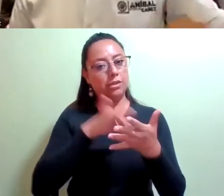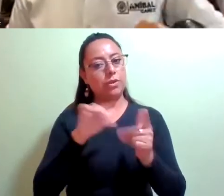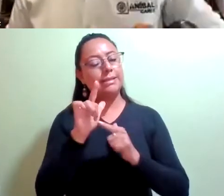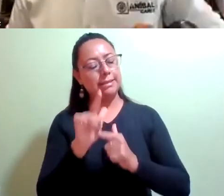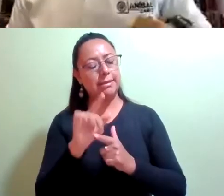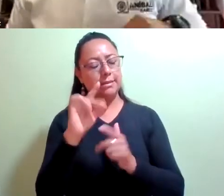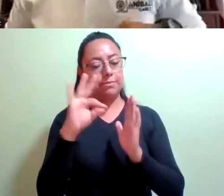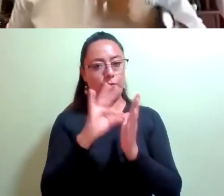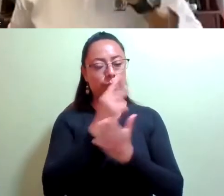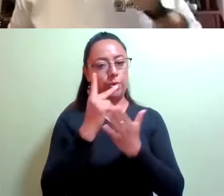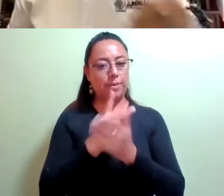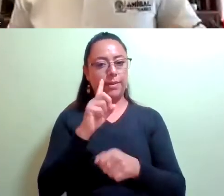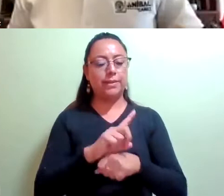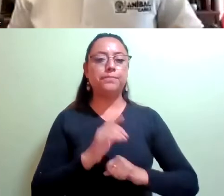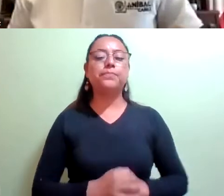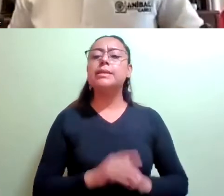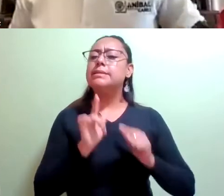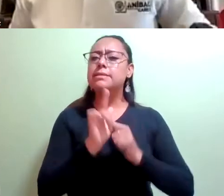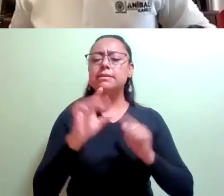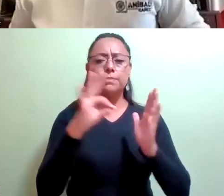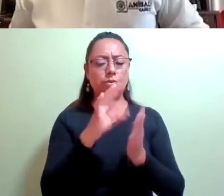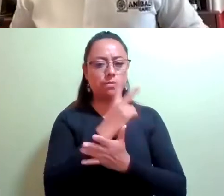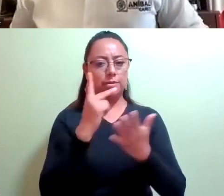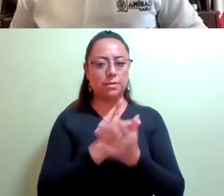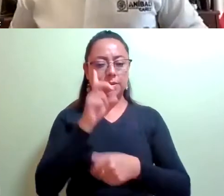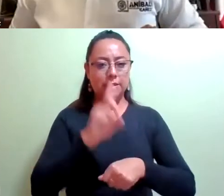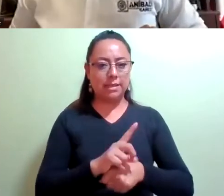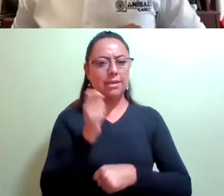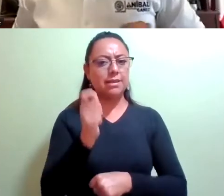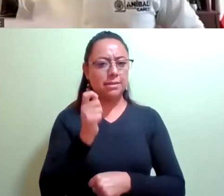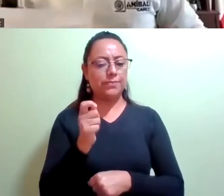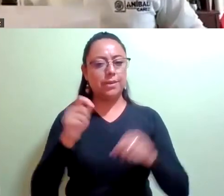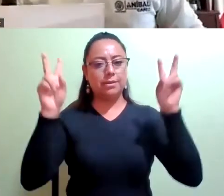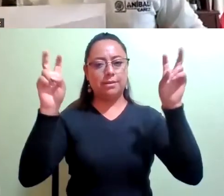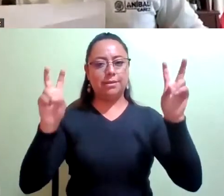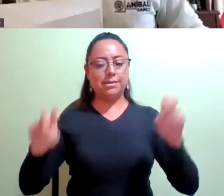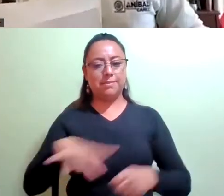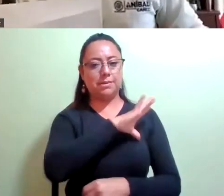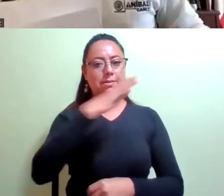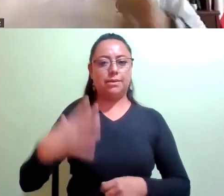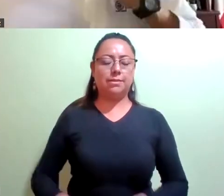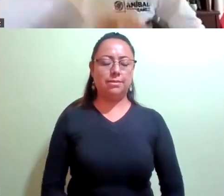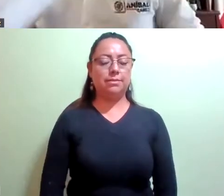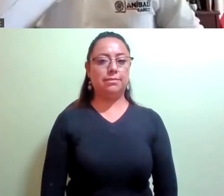día. El siguiente punto del orden del día corresponde a asuntos generales.